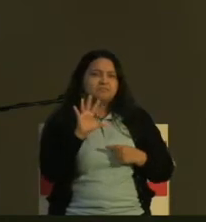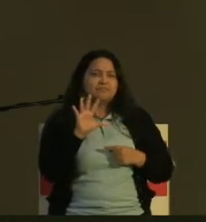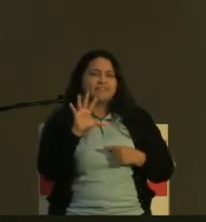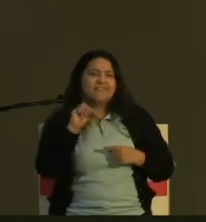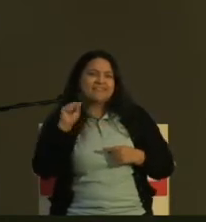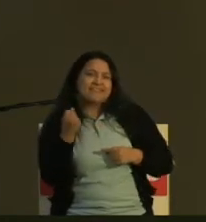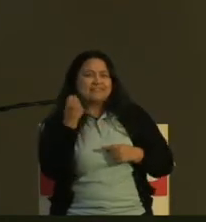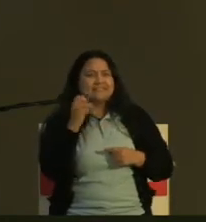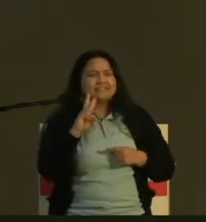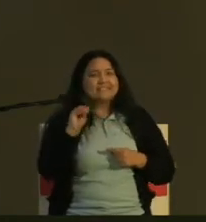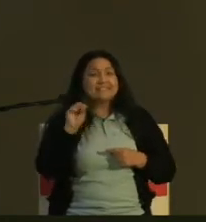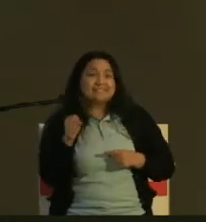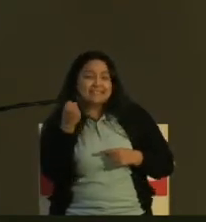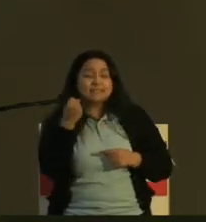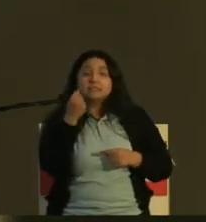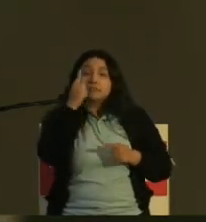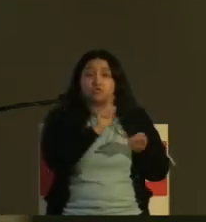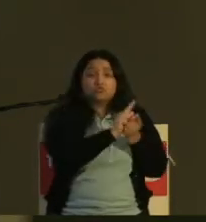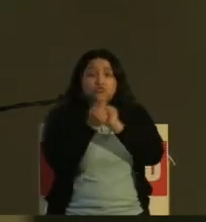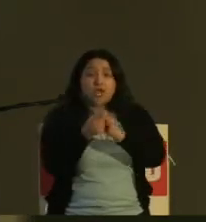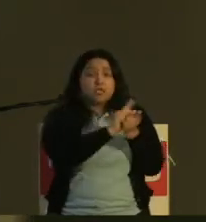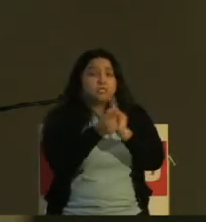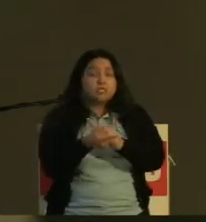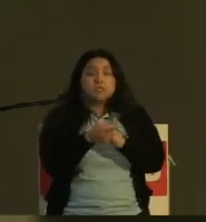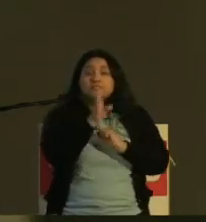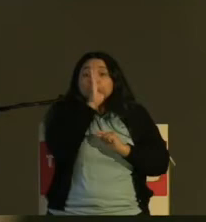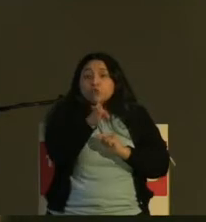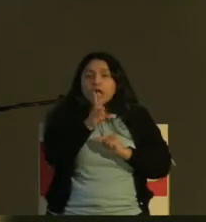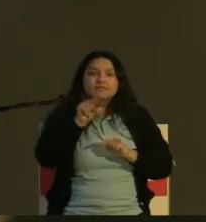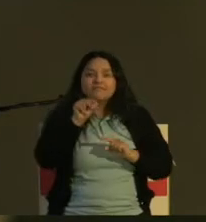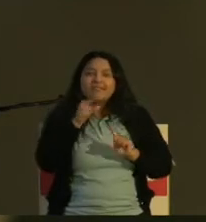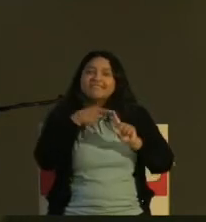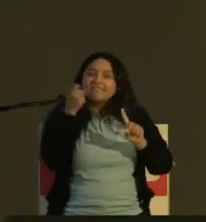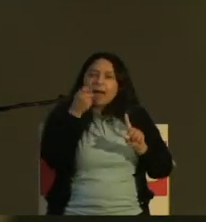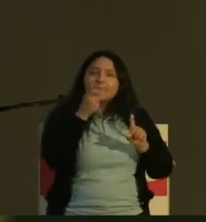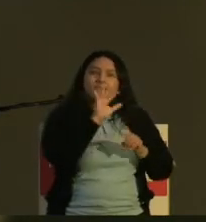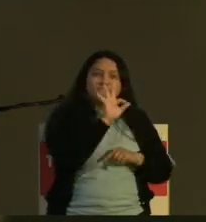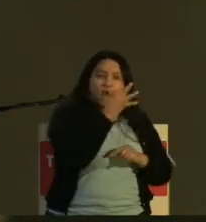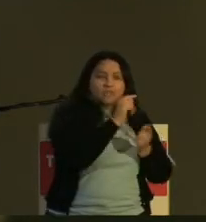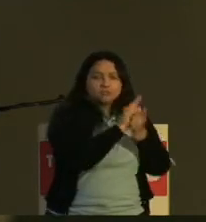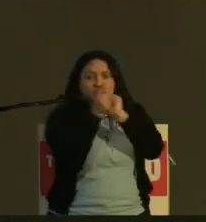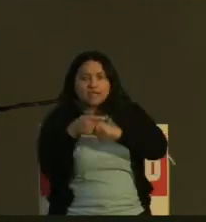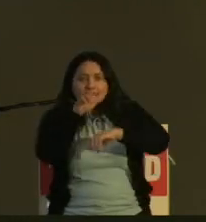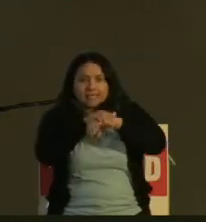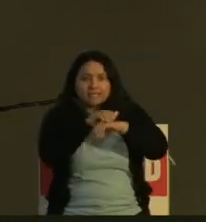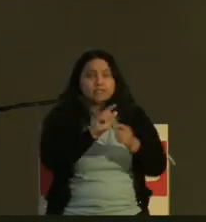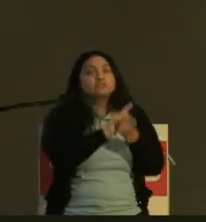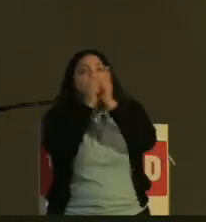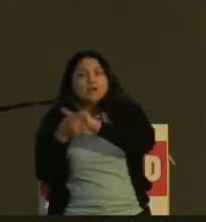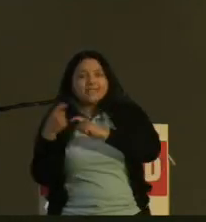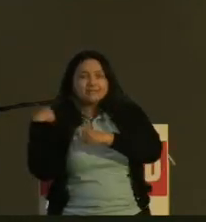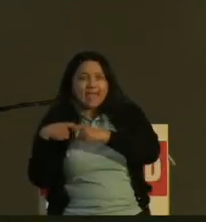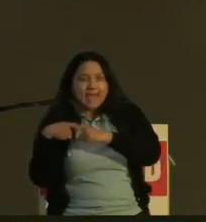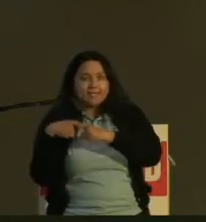español, eran traducciones no directas, eran traducciones hechas del francés, del inglés, y pasaban al español. Y